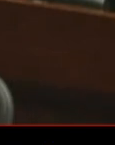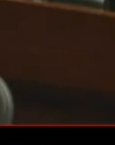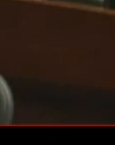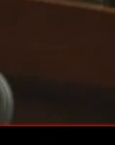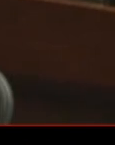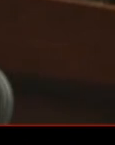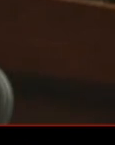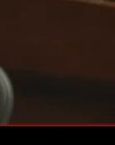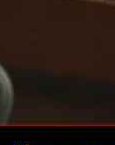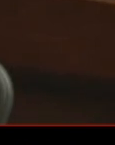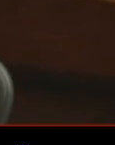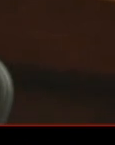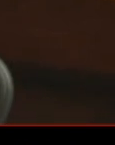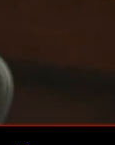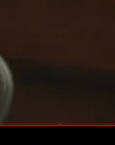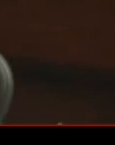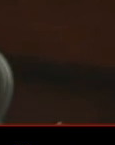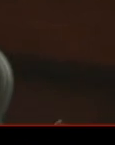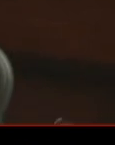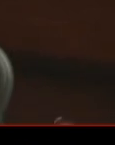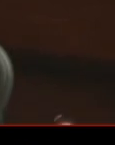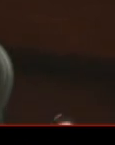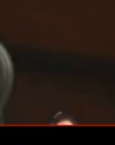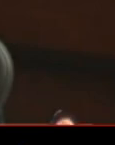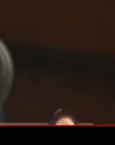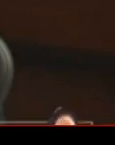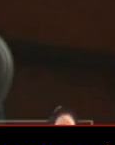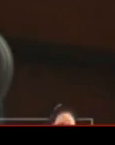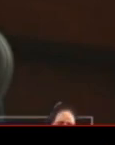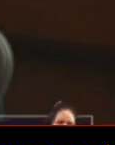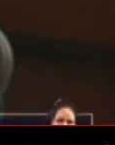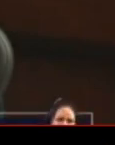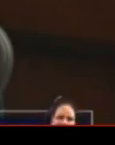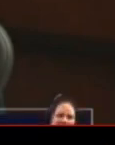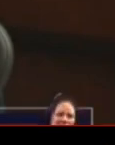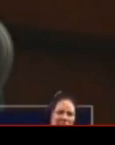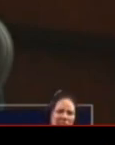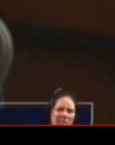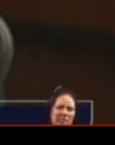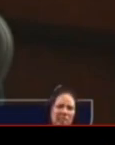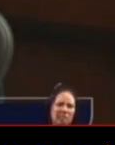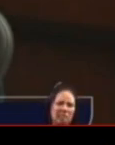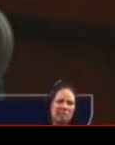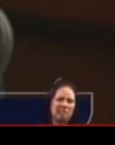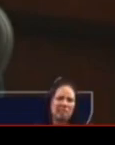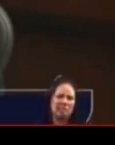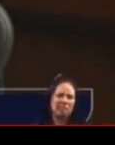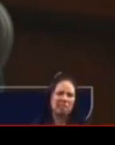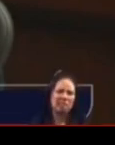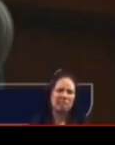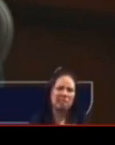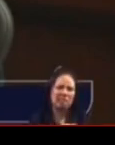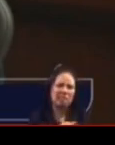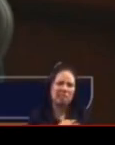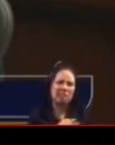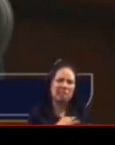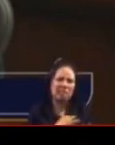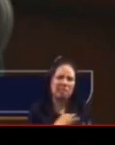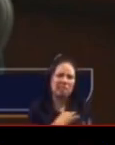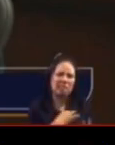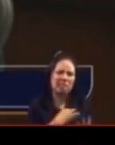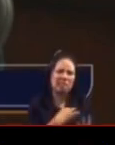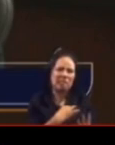propiedad privada ahora el presidente además digo yo quiere instrumentalizar a los campesinos y evidentemente